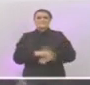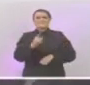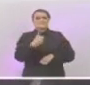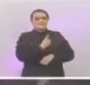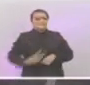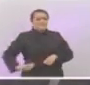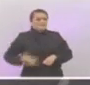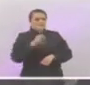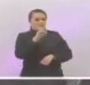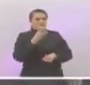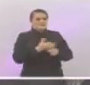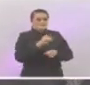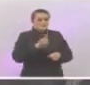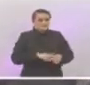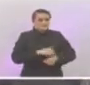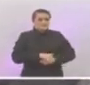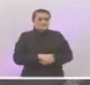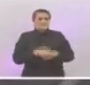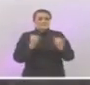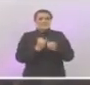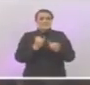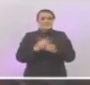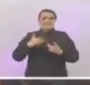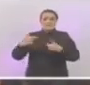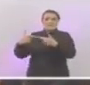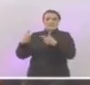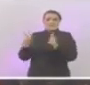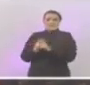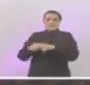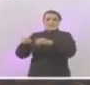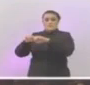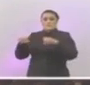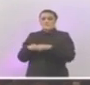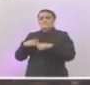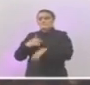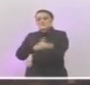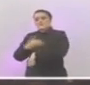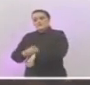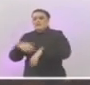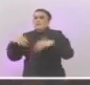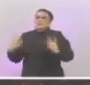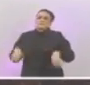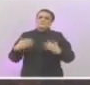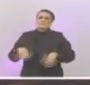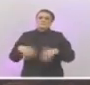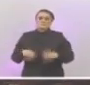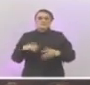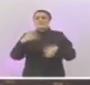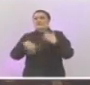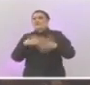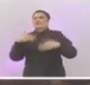Presidenta del Sistema Estatal DIF, y a su entregado equipo de colaboradores y muy